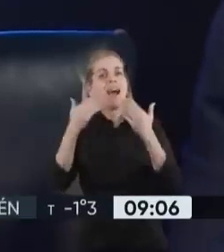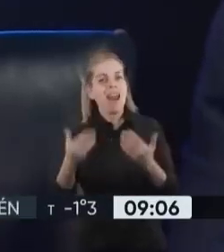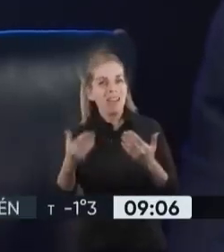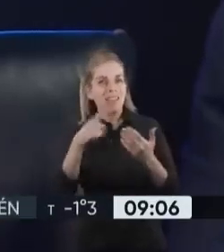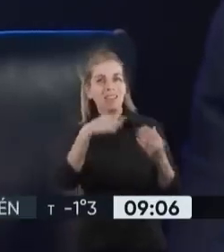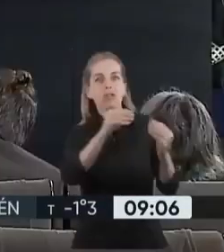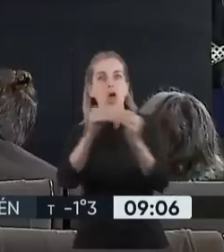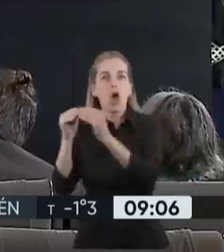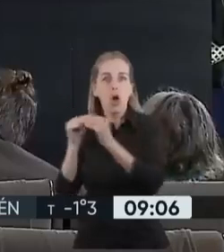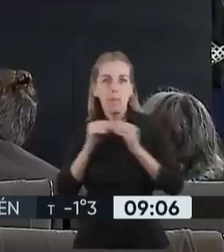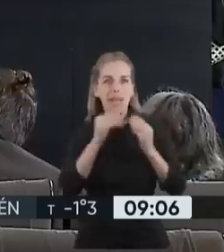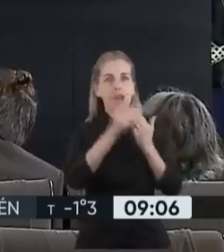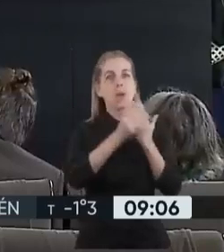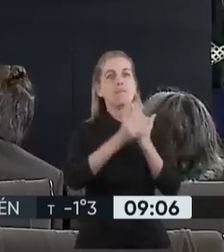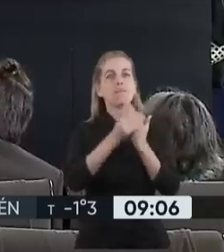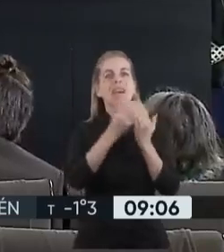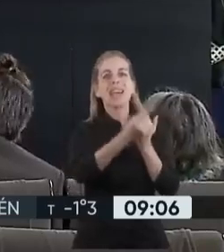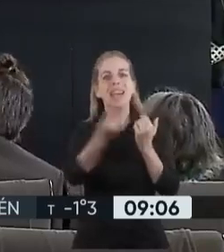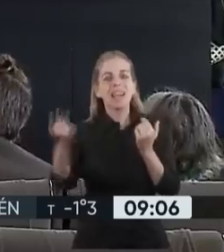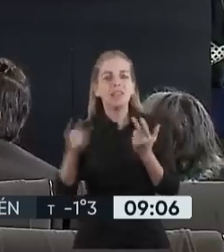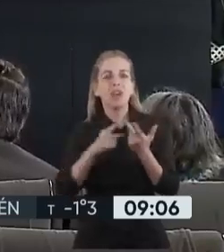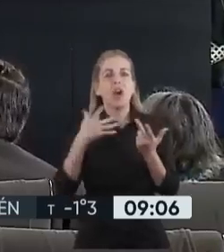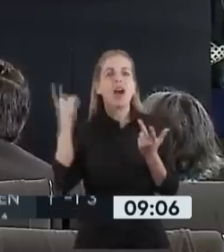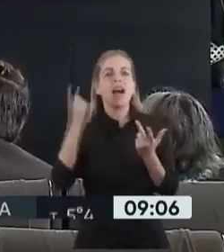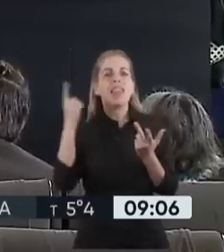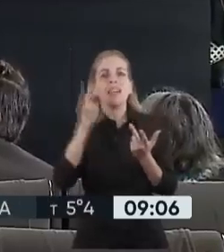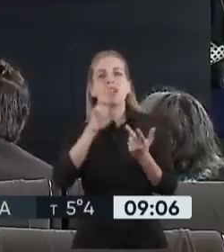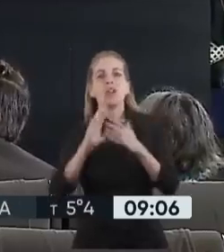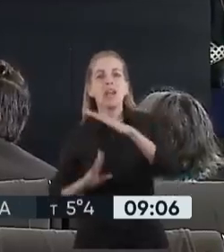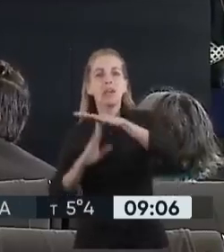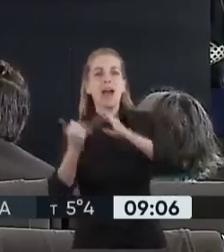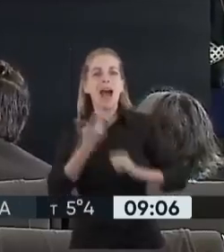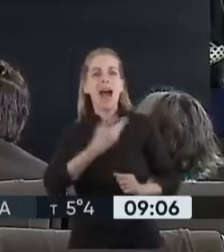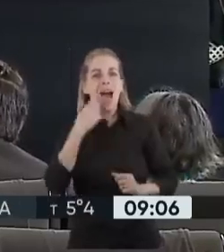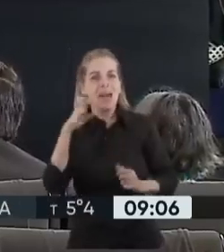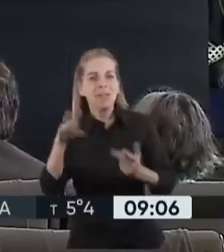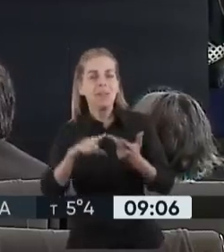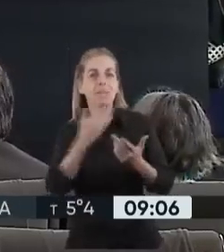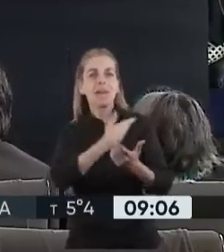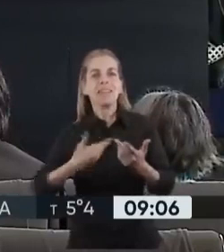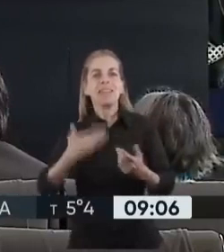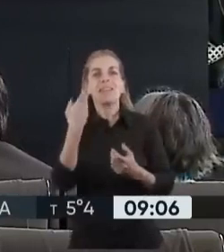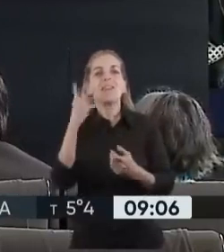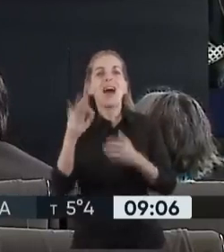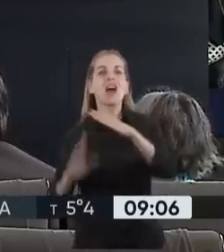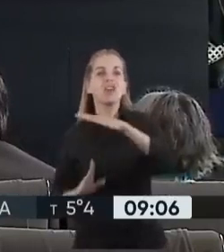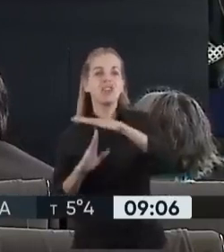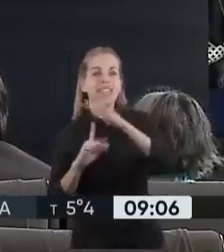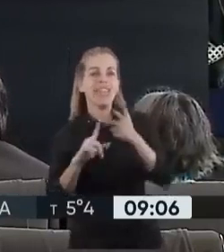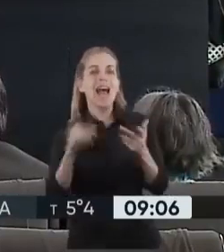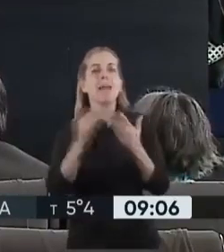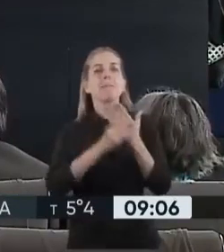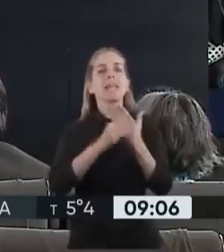padres que me acompañan hoy a los ministros a la directora ejecutiva de la fib al presidente el banco central al ministro julián domínguez